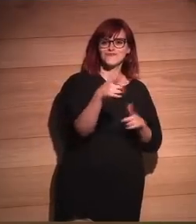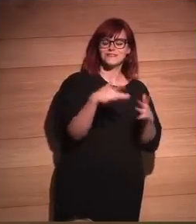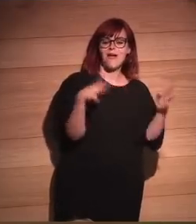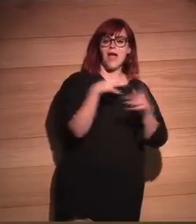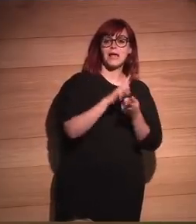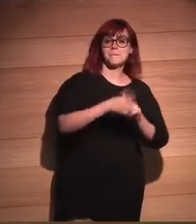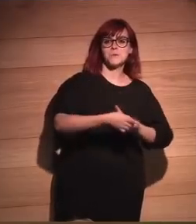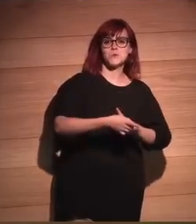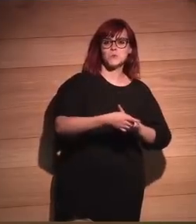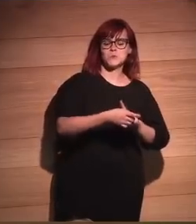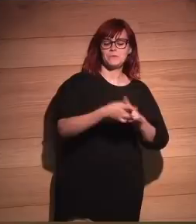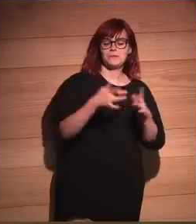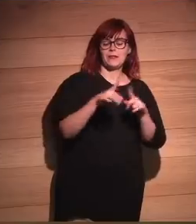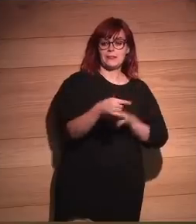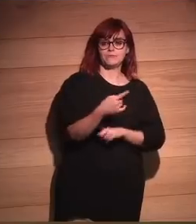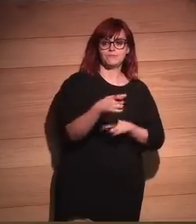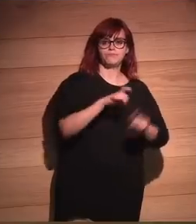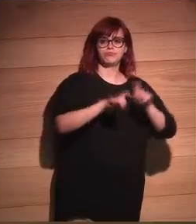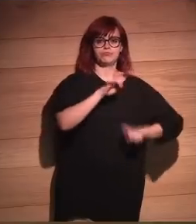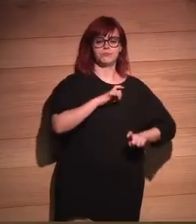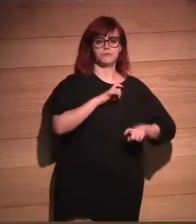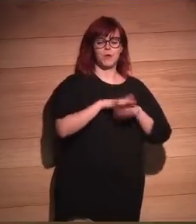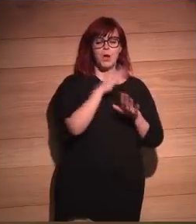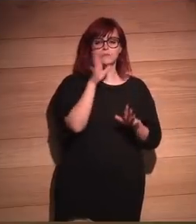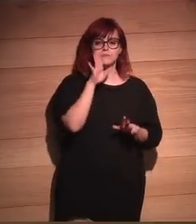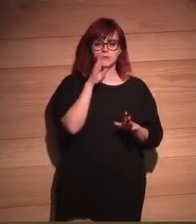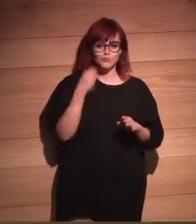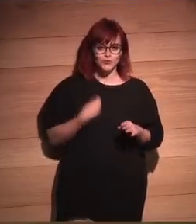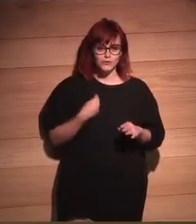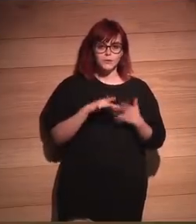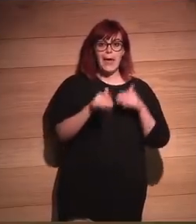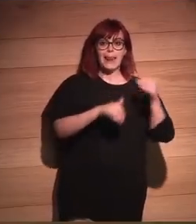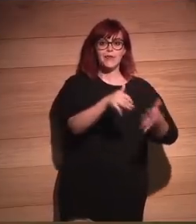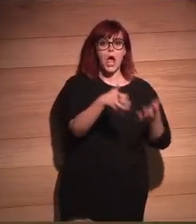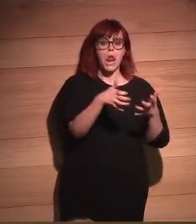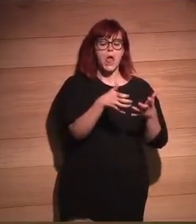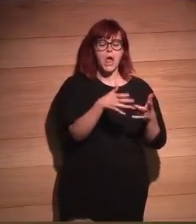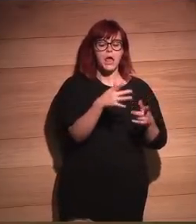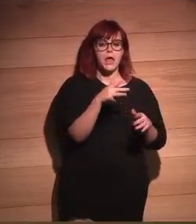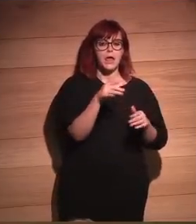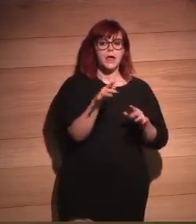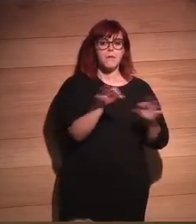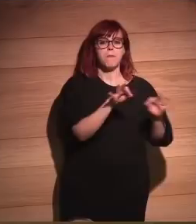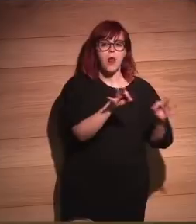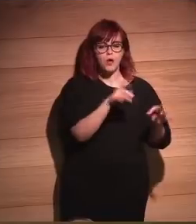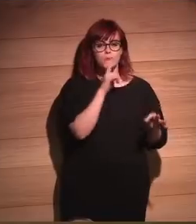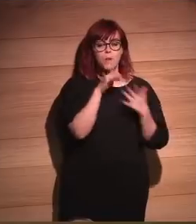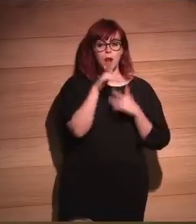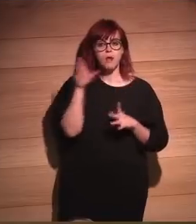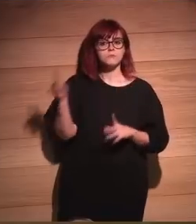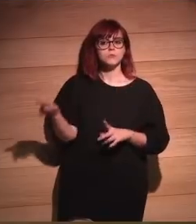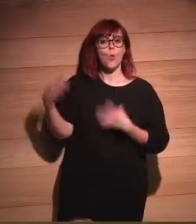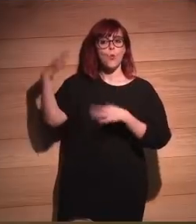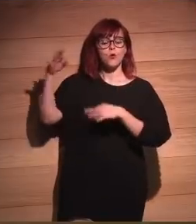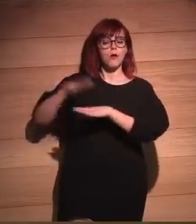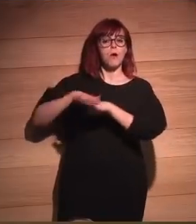única estrategia del gobierno es ver cómo ganar las siguientes elecciones. Es decir, es muy difícil planificar hacia el futuro cuando